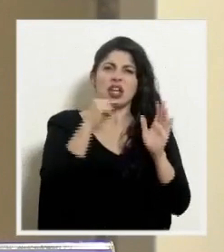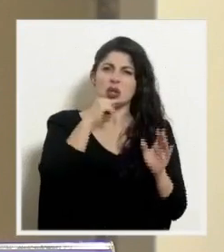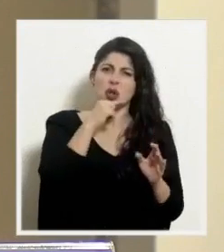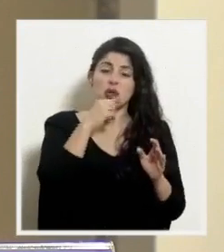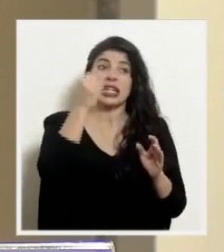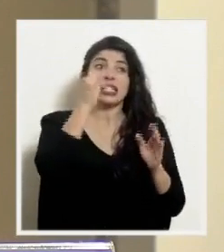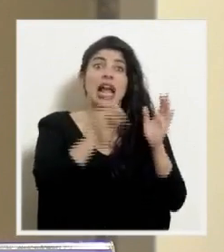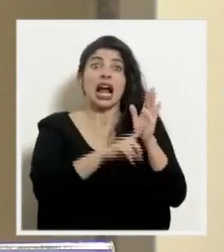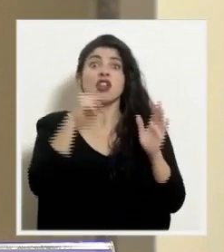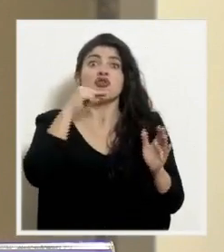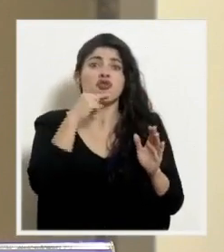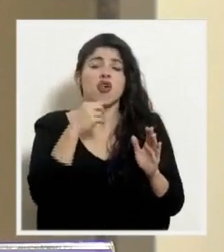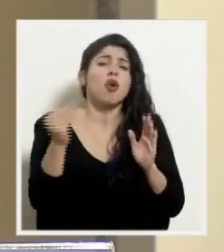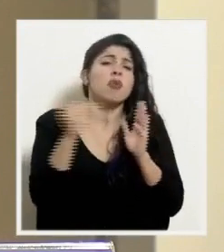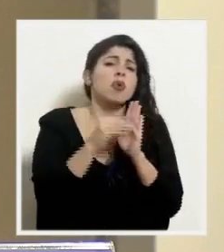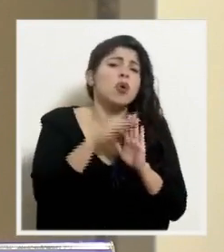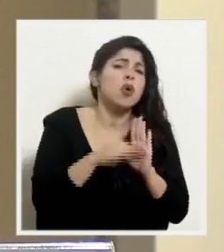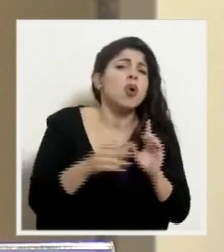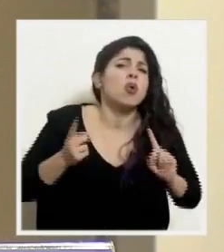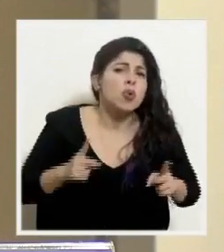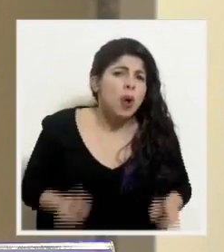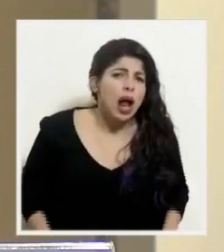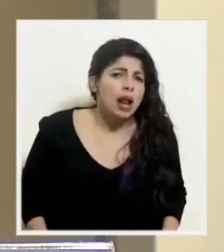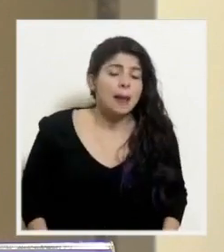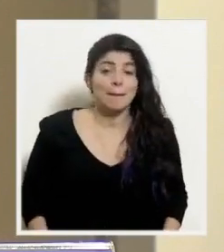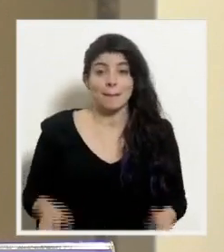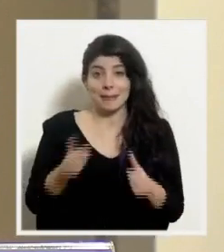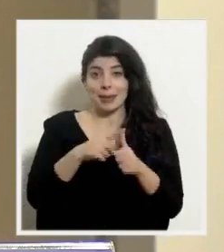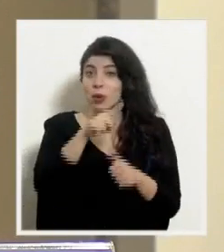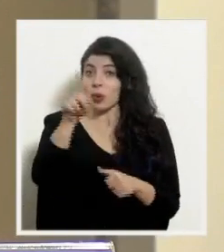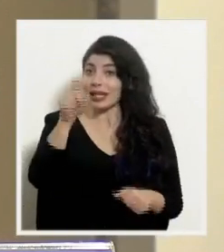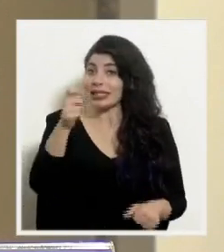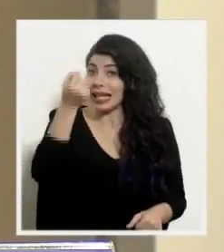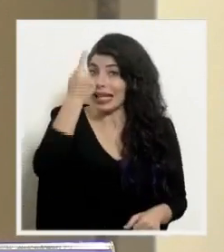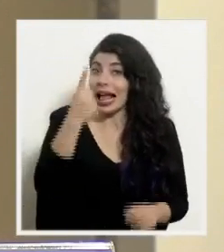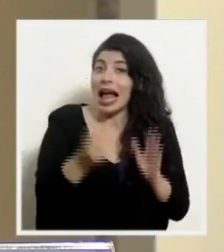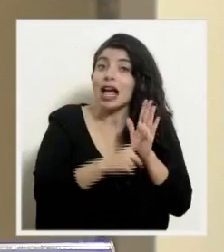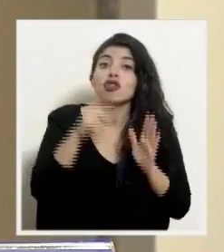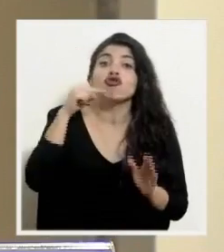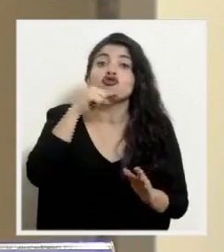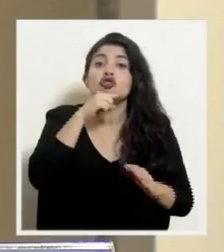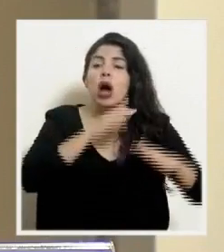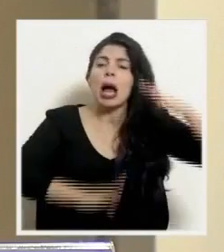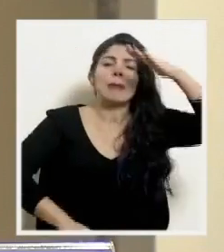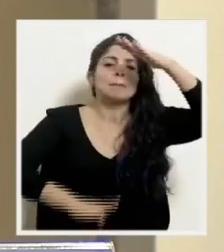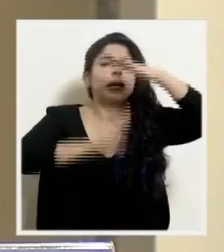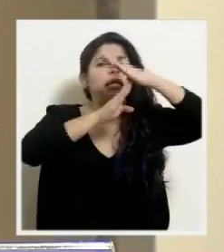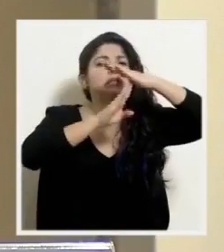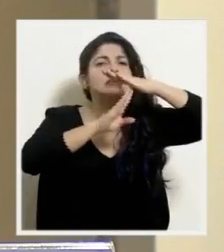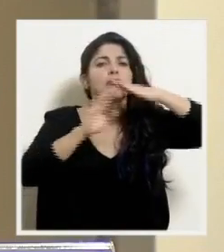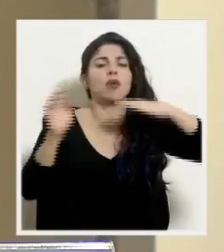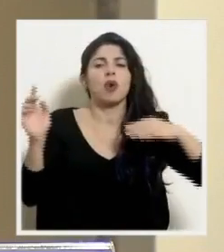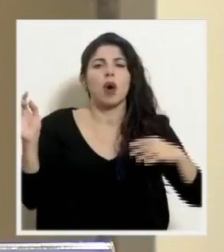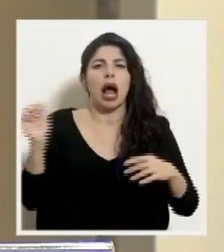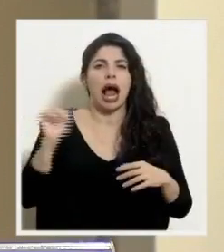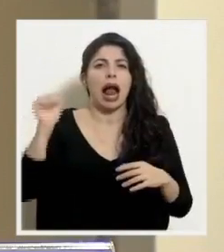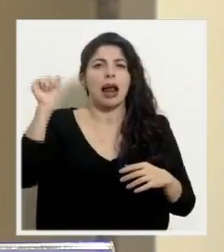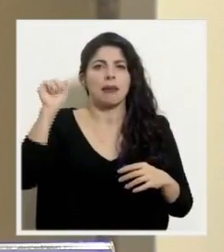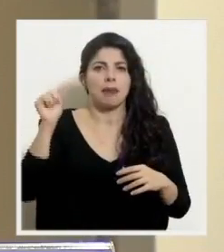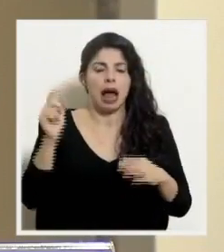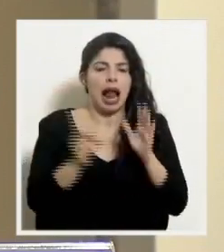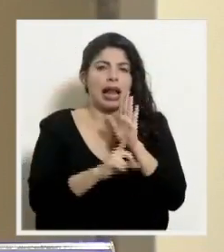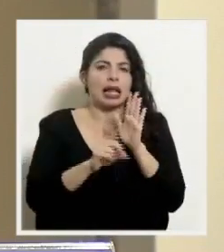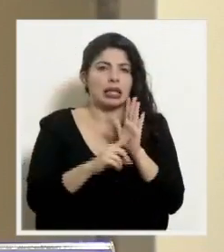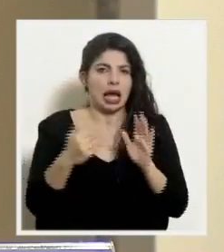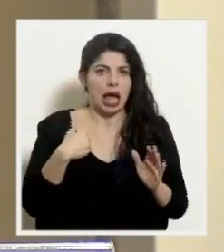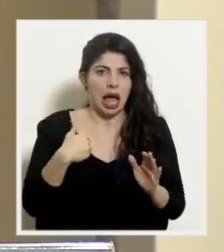medidas se tendrían que asociar a una alerta roja. En primera instancia, tenemos que entender que una alerta roja es el máximo nivel de alerta que nosotros tenemos y